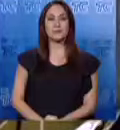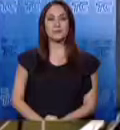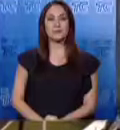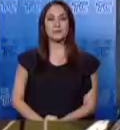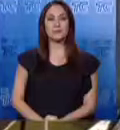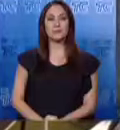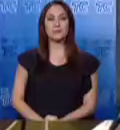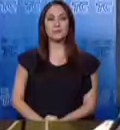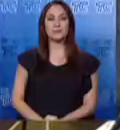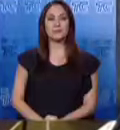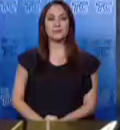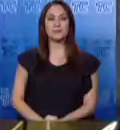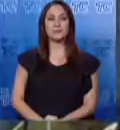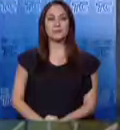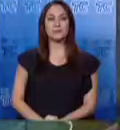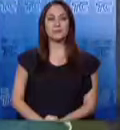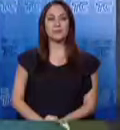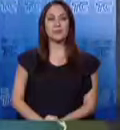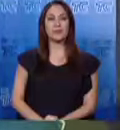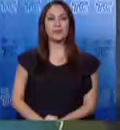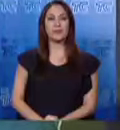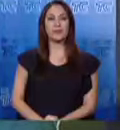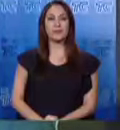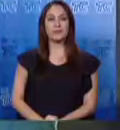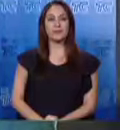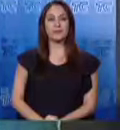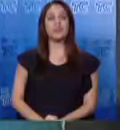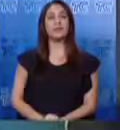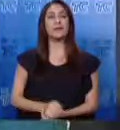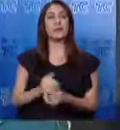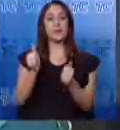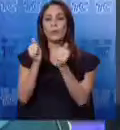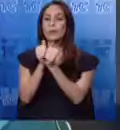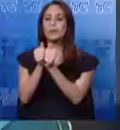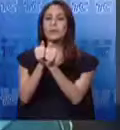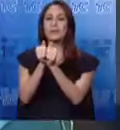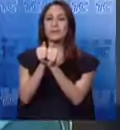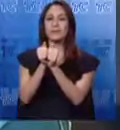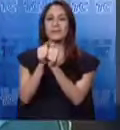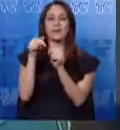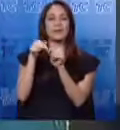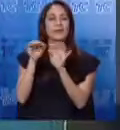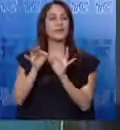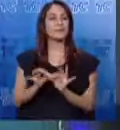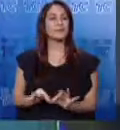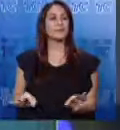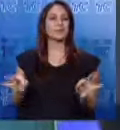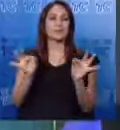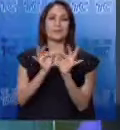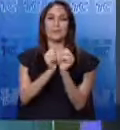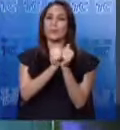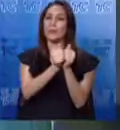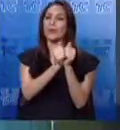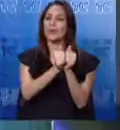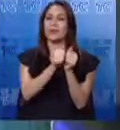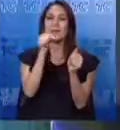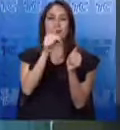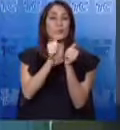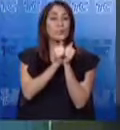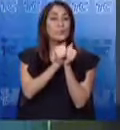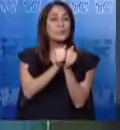y claro, unidad, unidad, fundamentalmente unidad, queridos